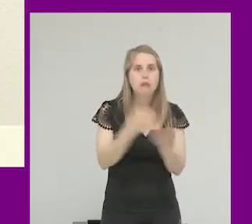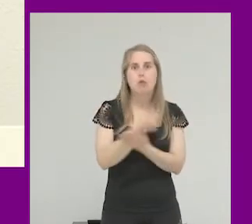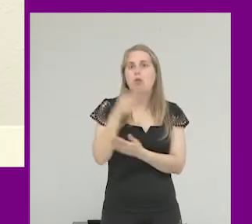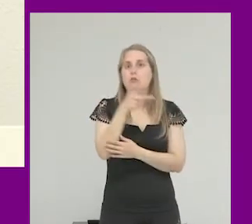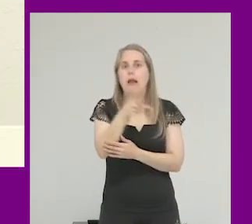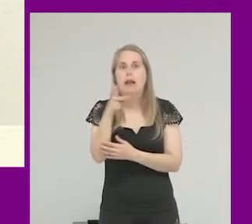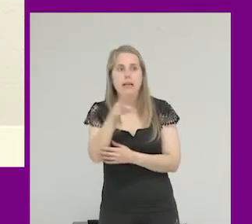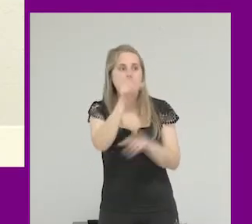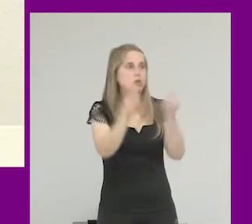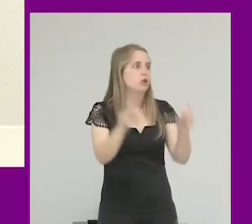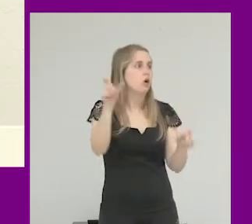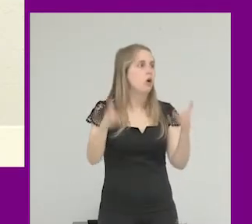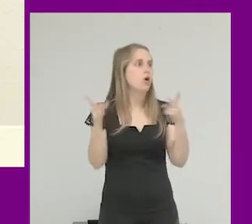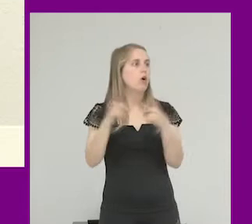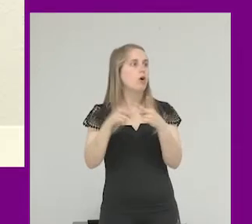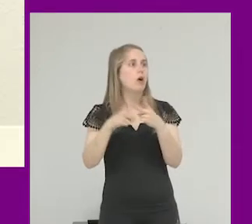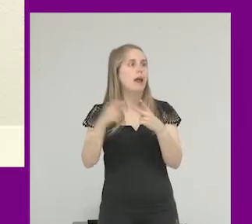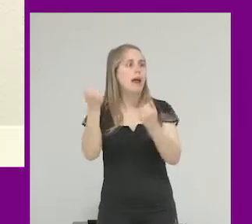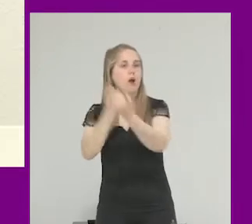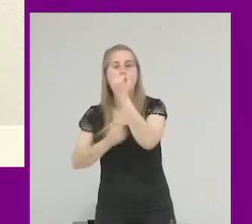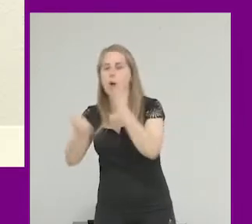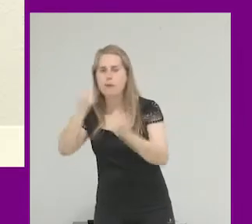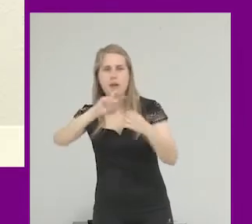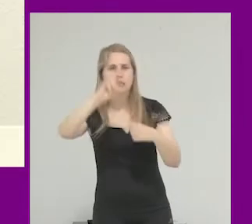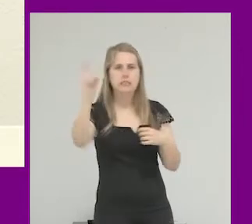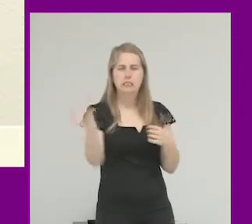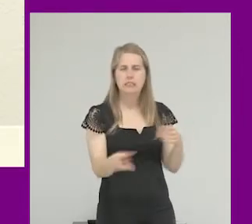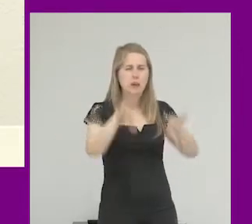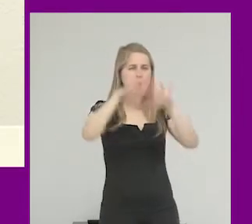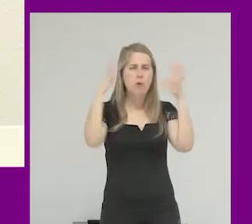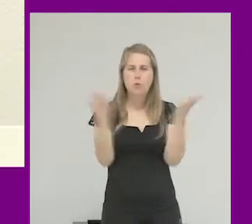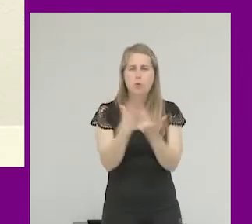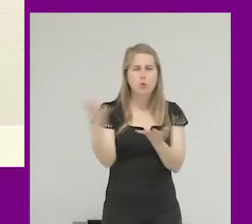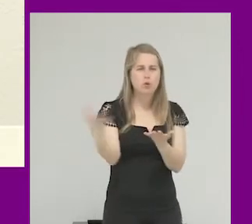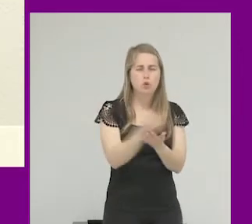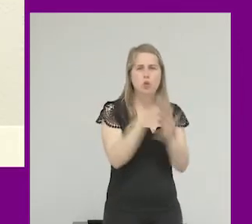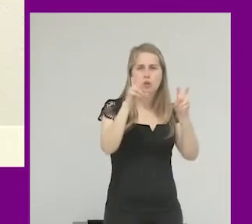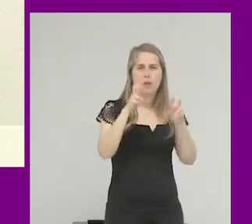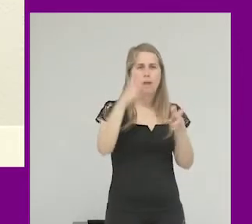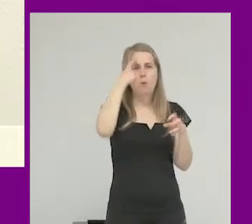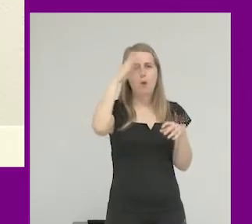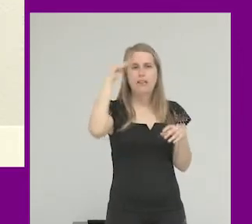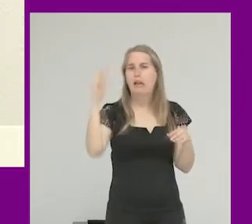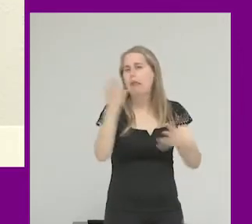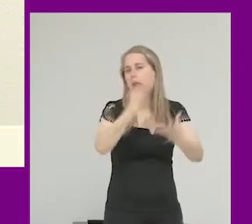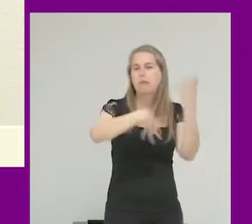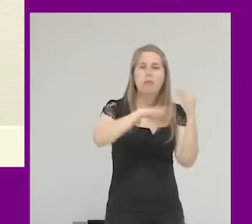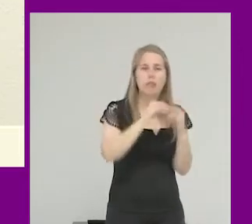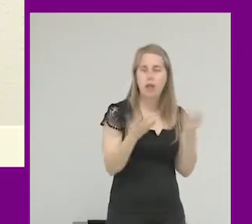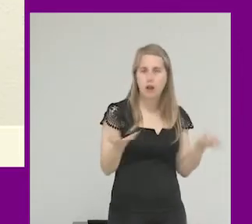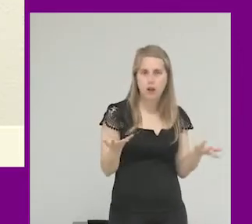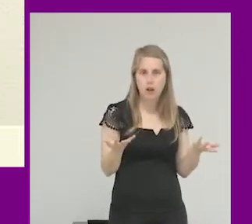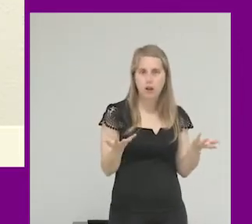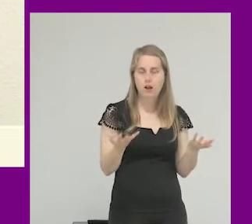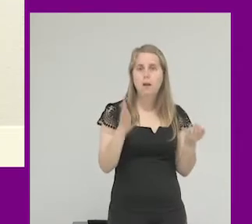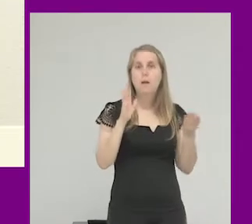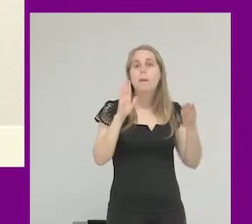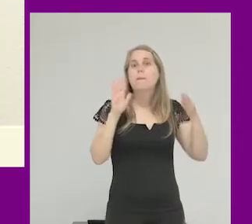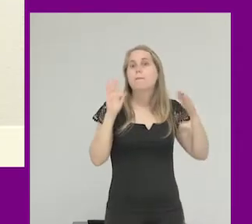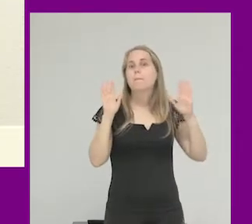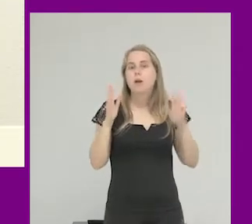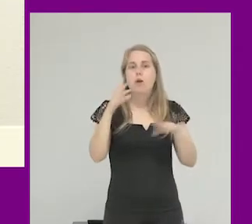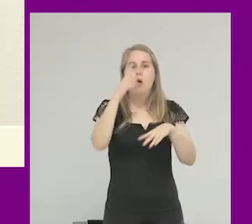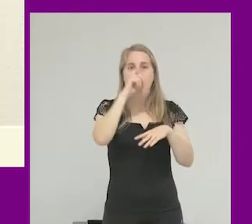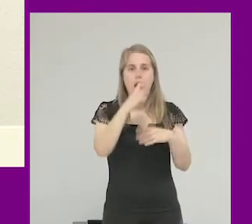los de economía, todo el mundo ha introducido el tema de la inteligencia artificial. Sin embargo, en